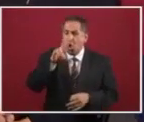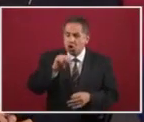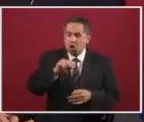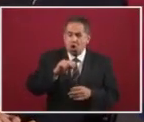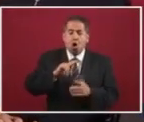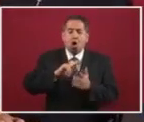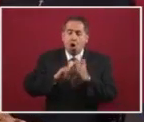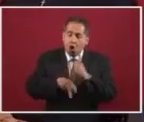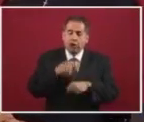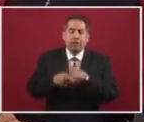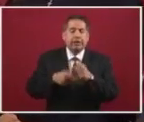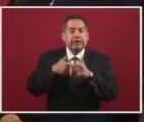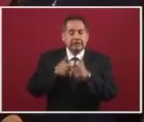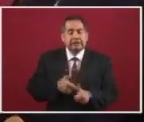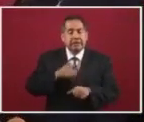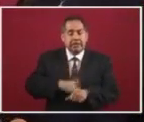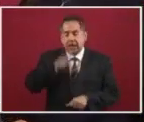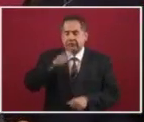le agregaría